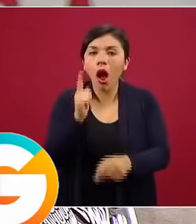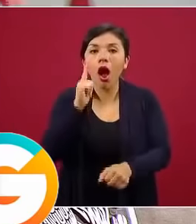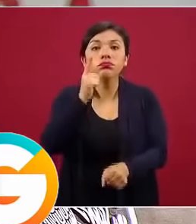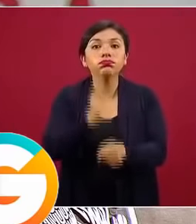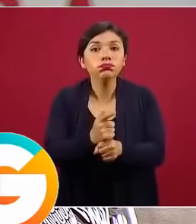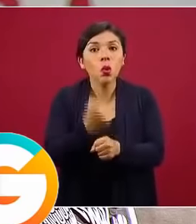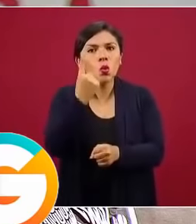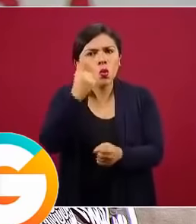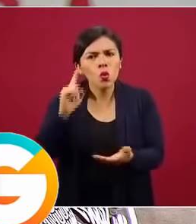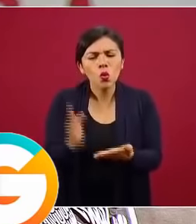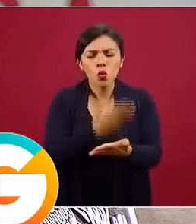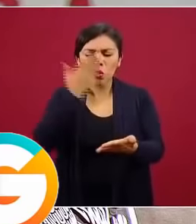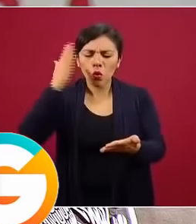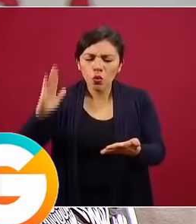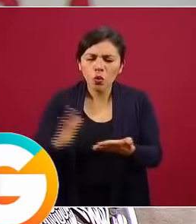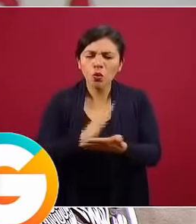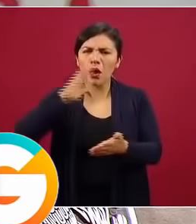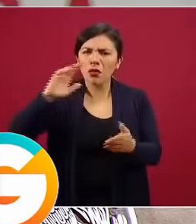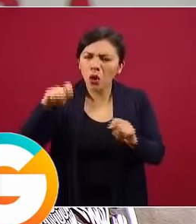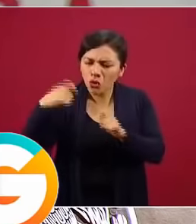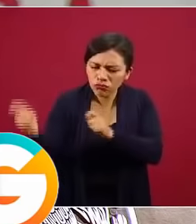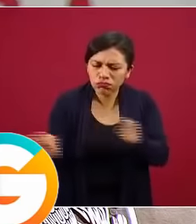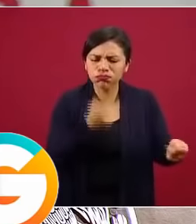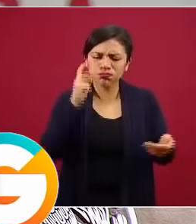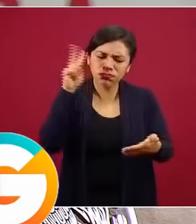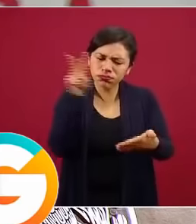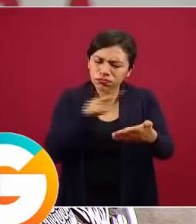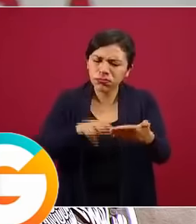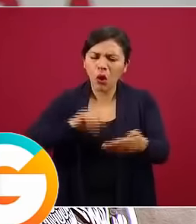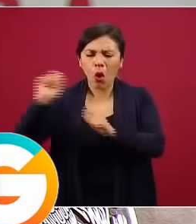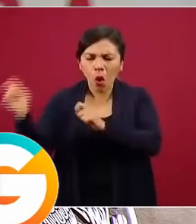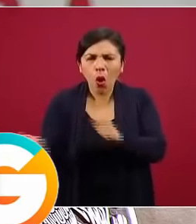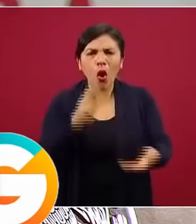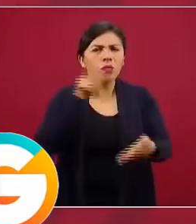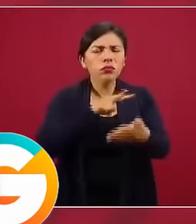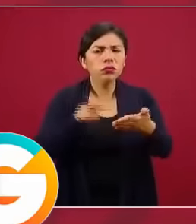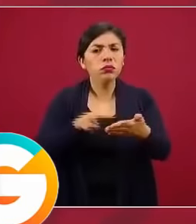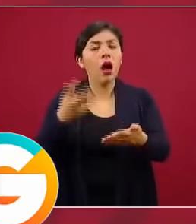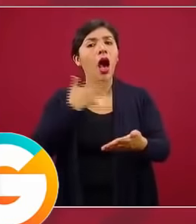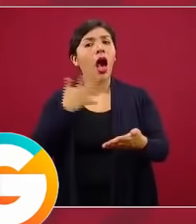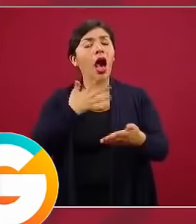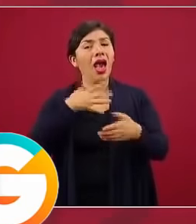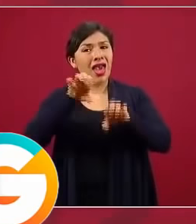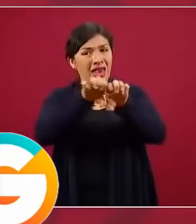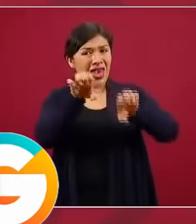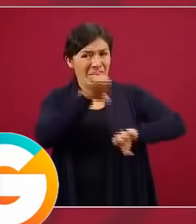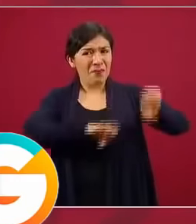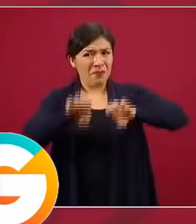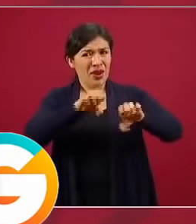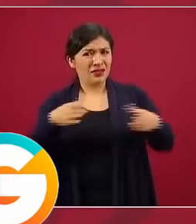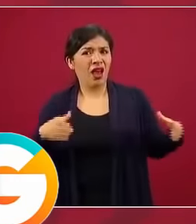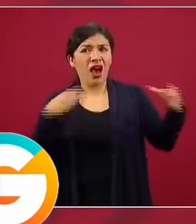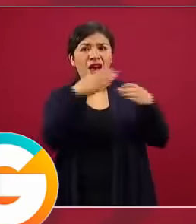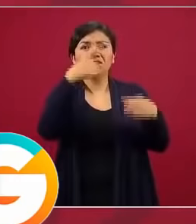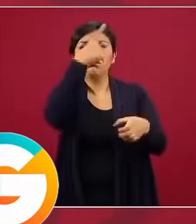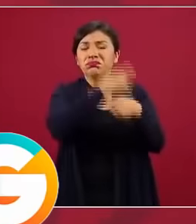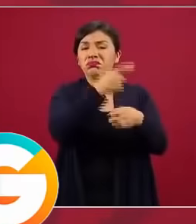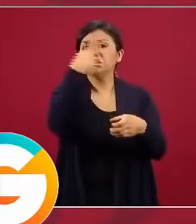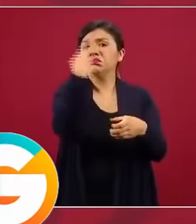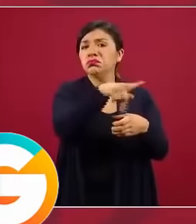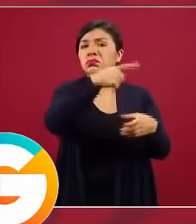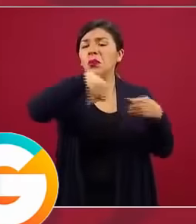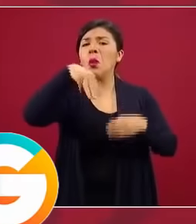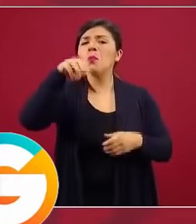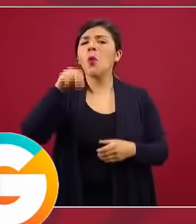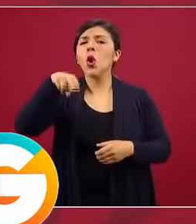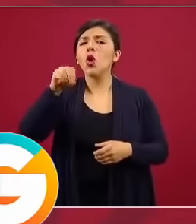uno por uno. Luego hay monopolios de empresas y